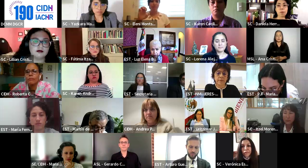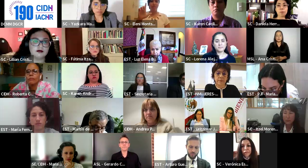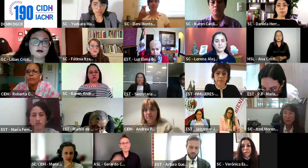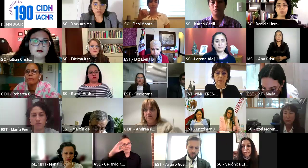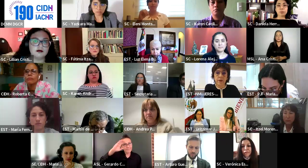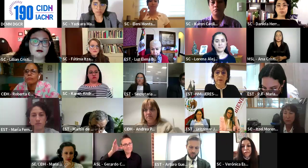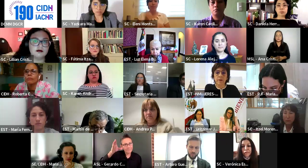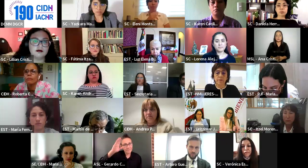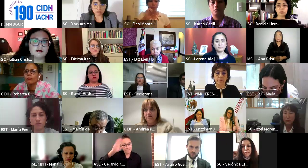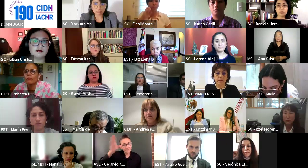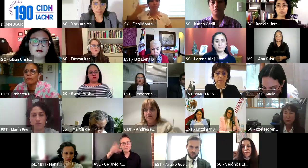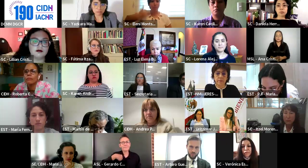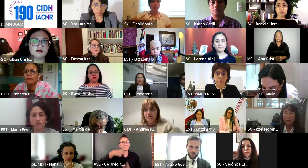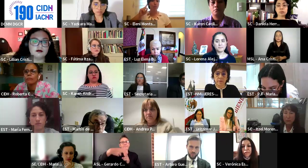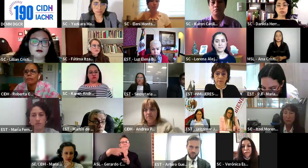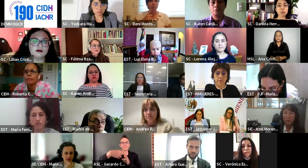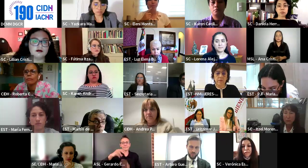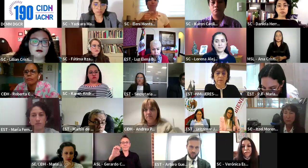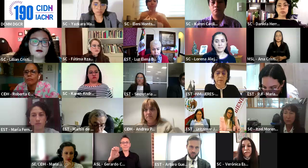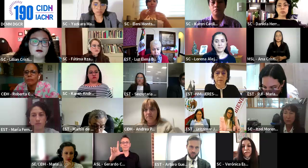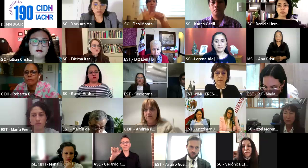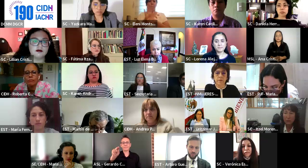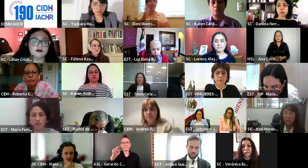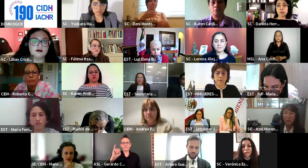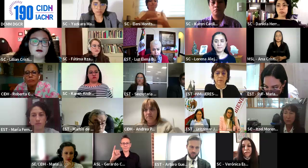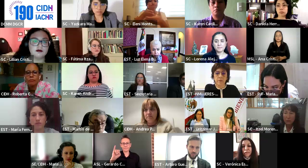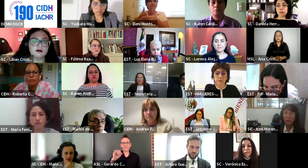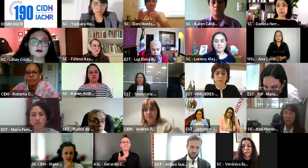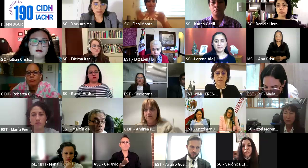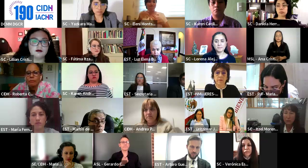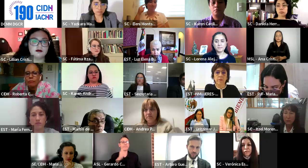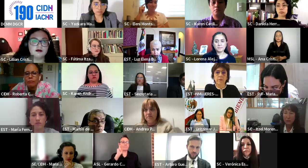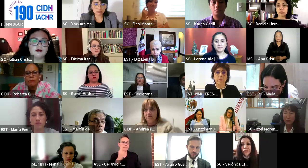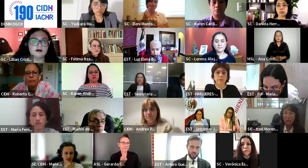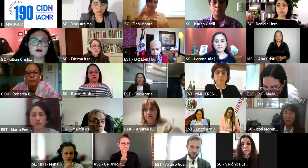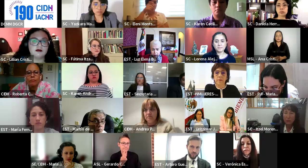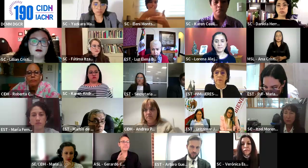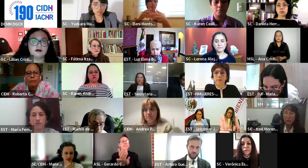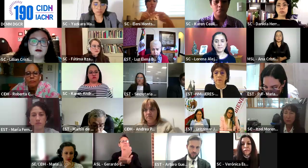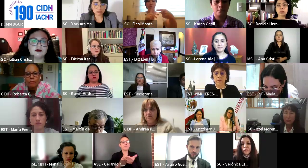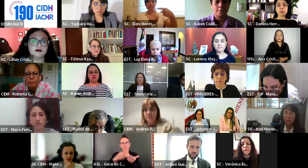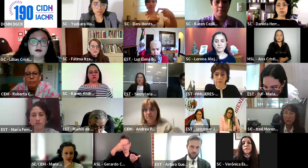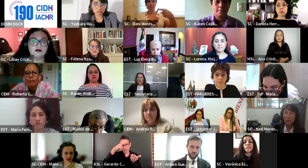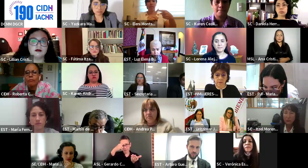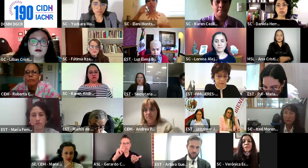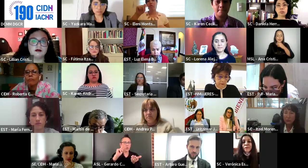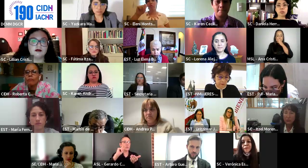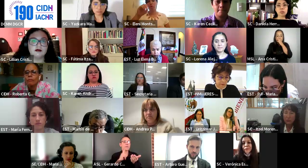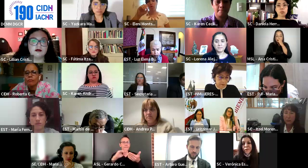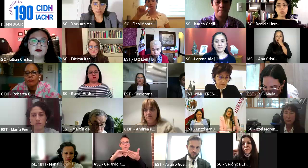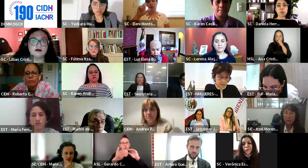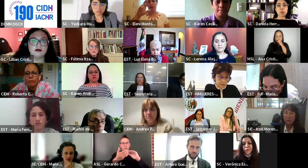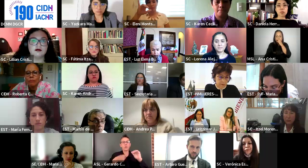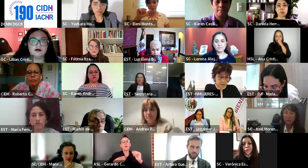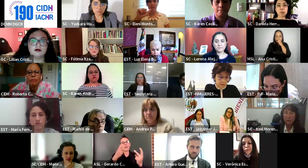Hola, mi nombre es Eleni. Soy una persona sorda, miembro de la comunidad de sordos y he encontrado muchas barreras en la comunidad de